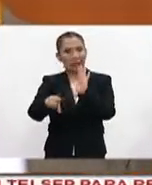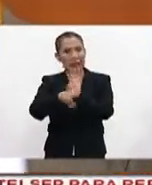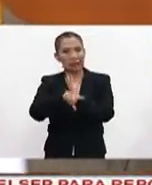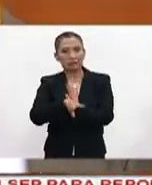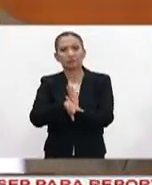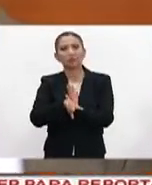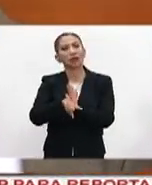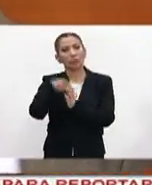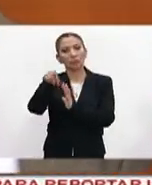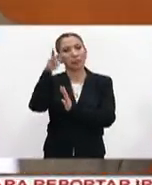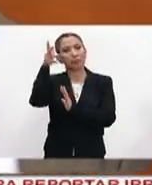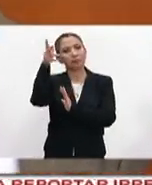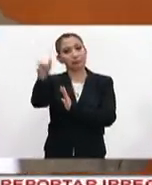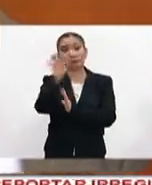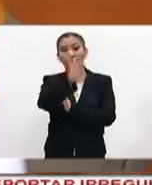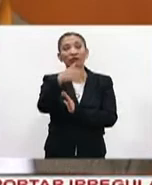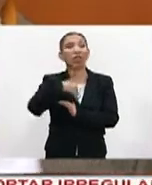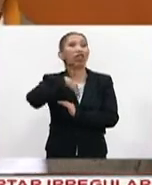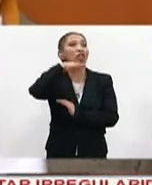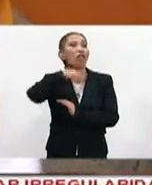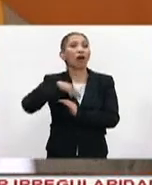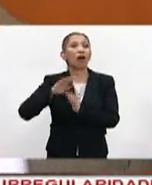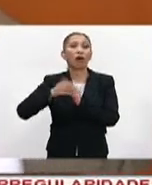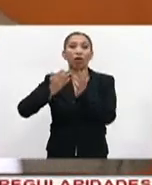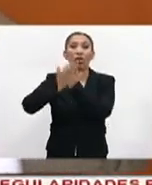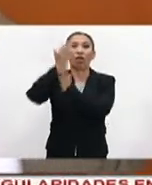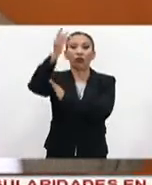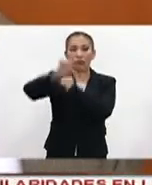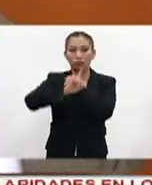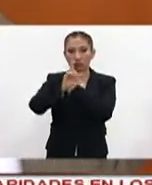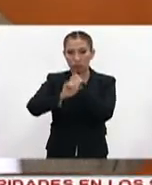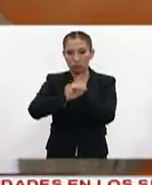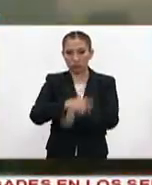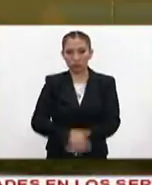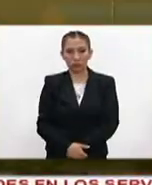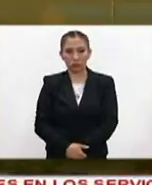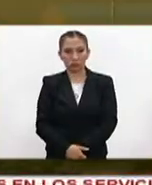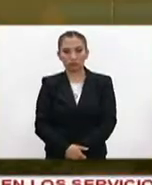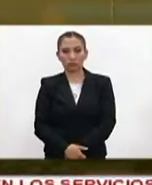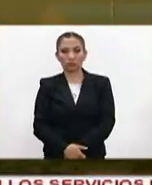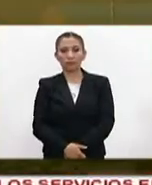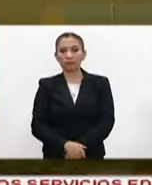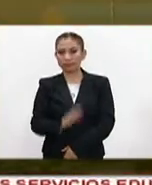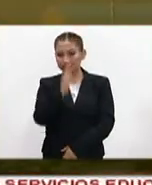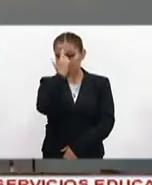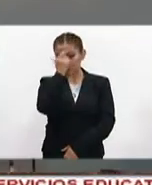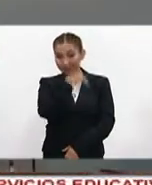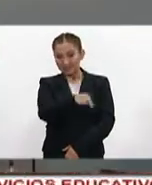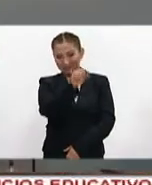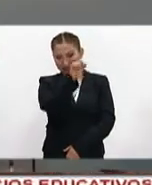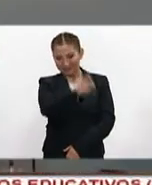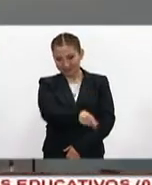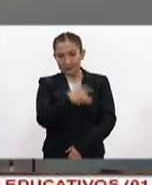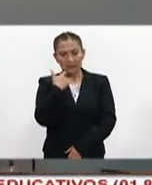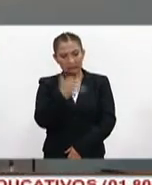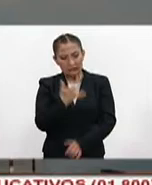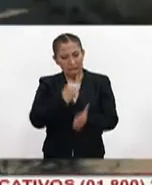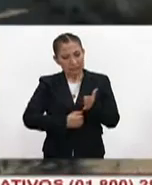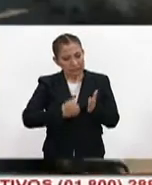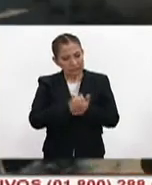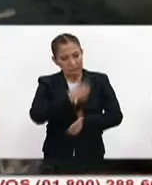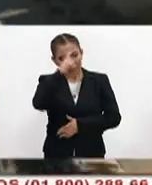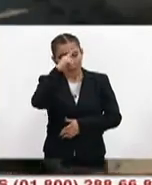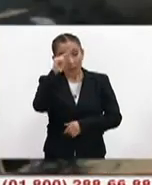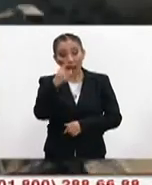que podría tener si no se toman las medidas necesarias. Recordó que derivado de los esfuerzos de